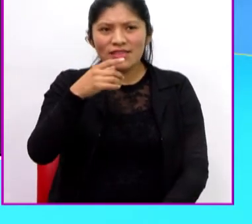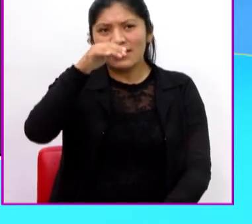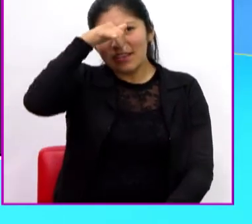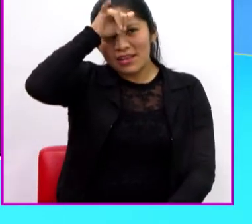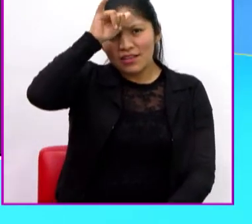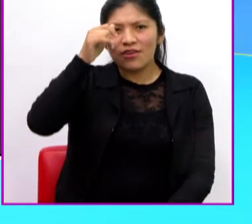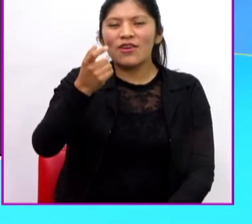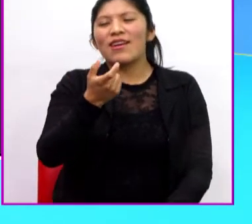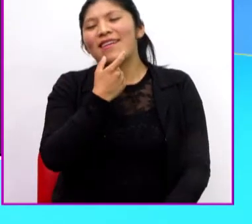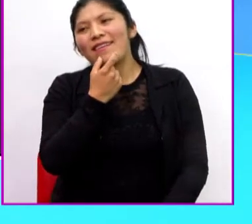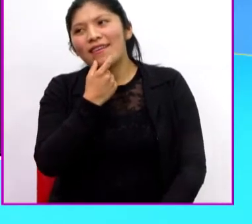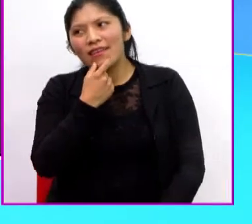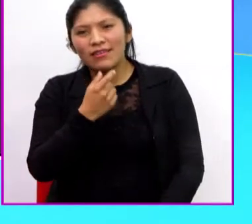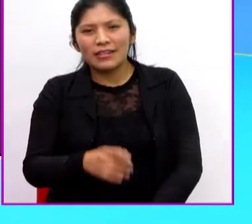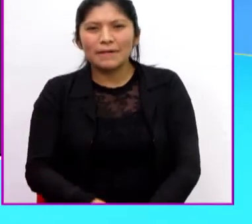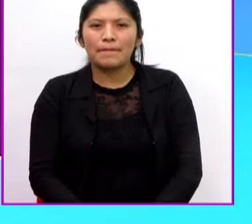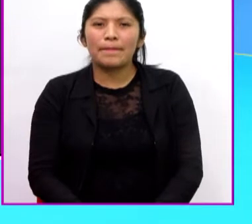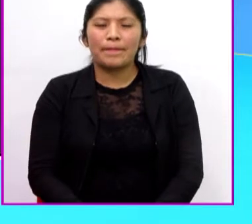¡Ja, ja, ja, ja!